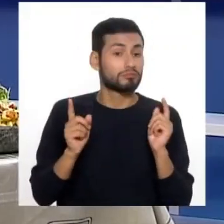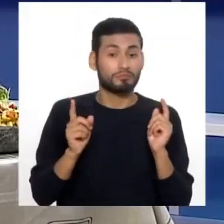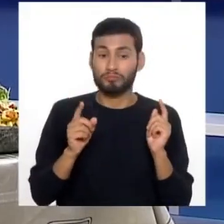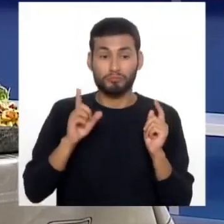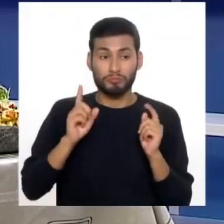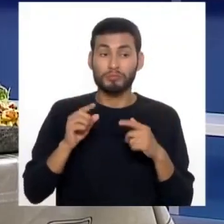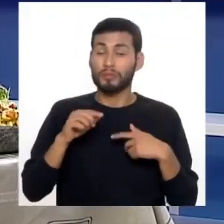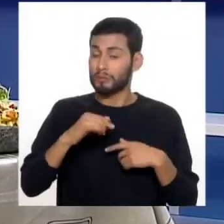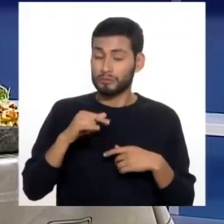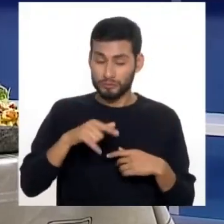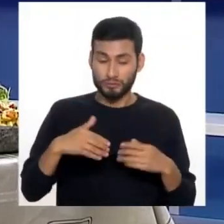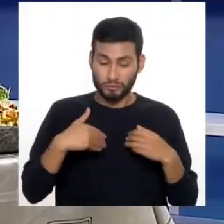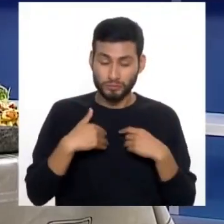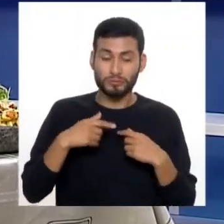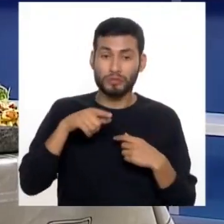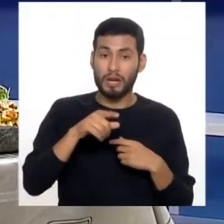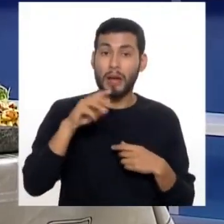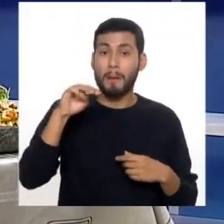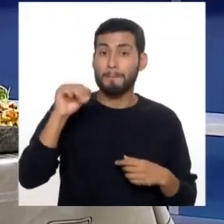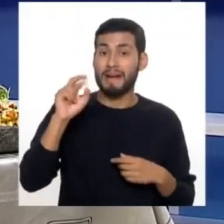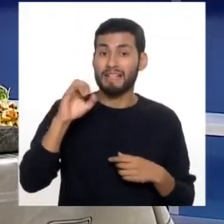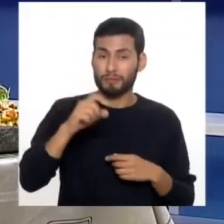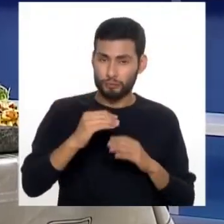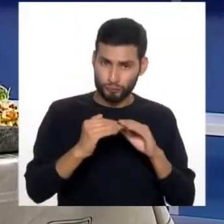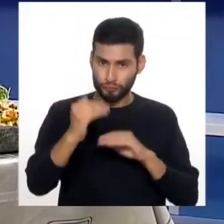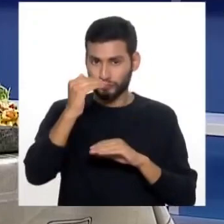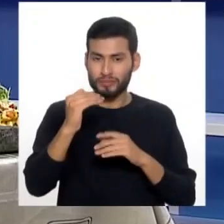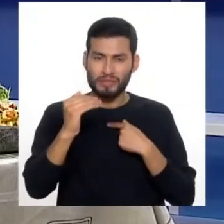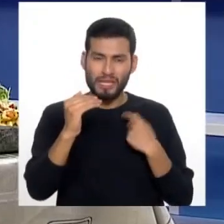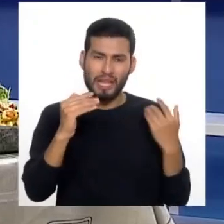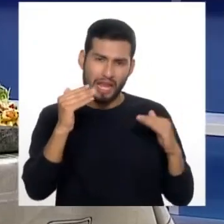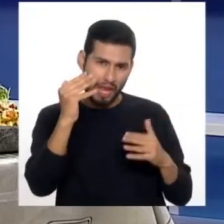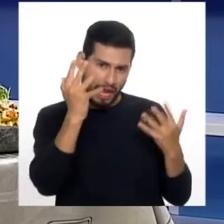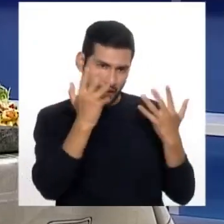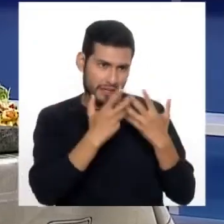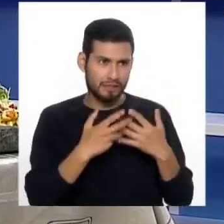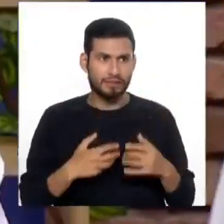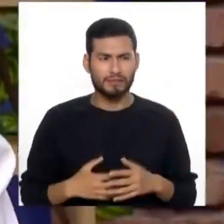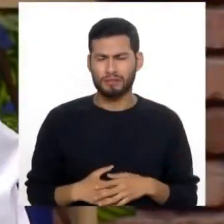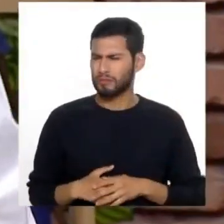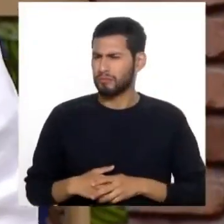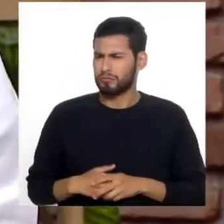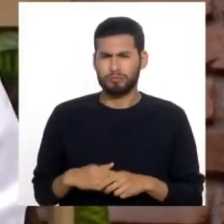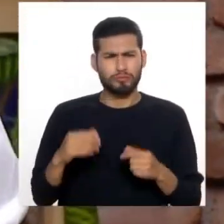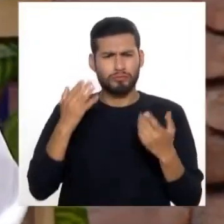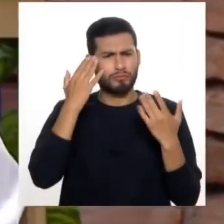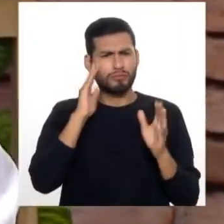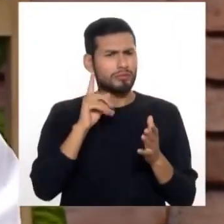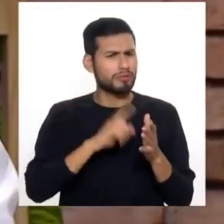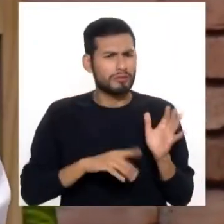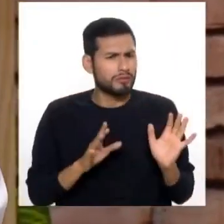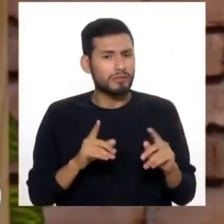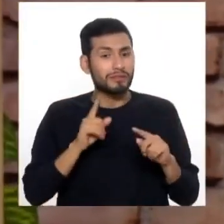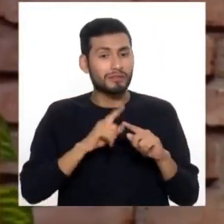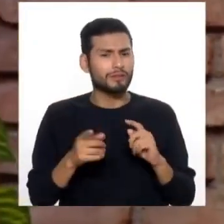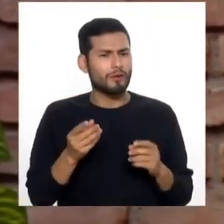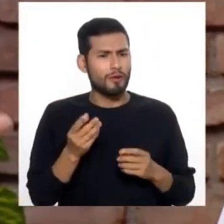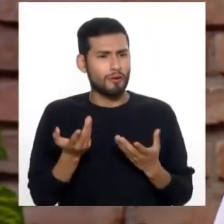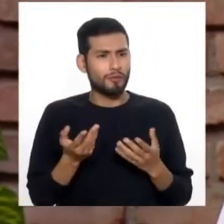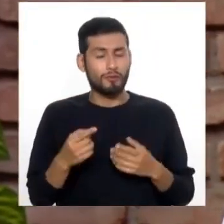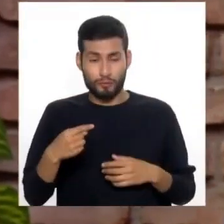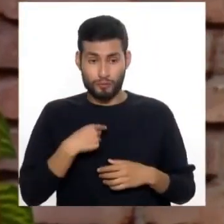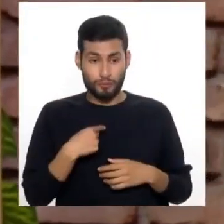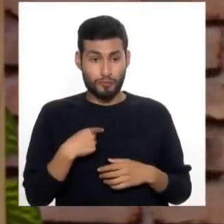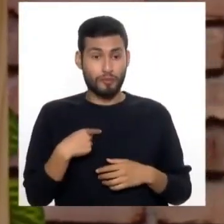opaquen nuestros mariscos. Claro, porque la tiene cosa, un propio claro, sabor. Un equilibrio. Yo no sé qué cosa pasa, uh-huh. pero uno, ¿cómo puede, bueno, al